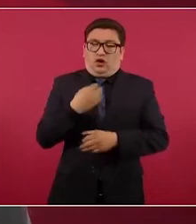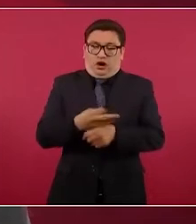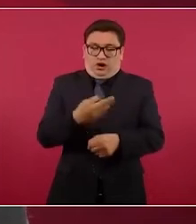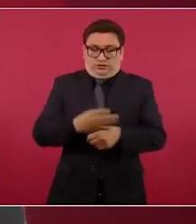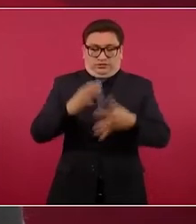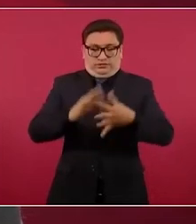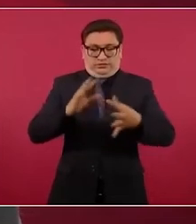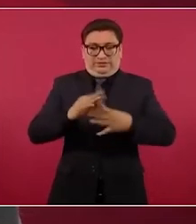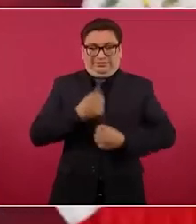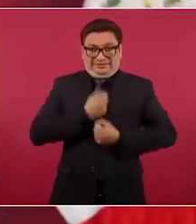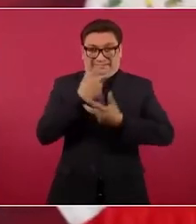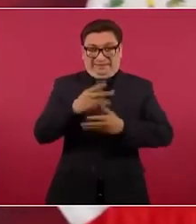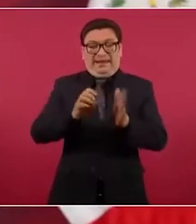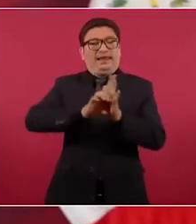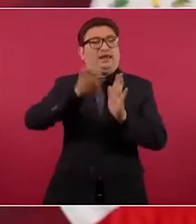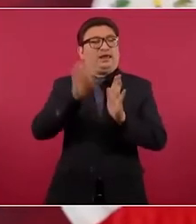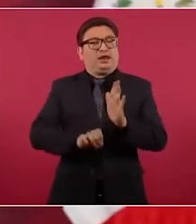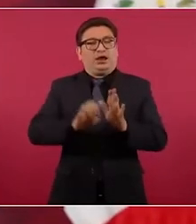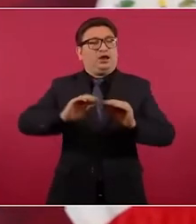expresando